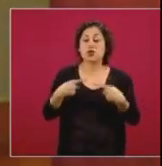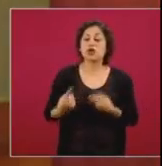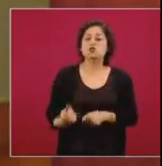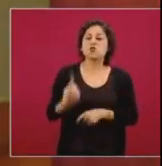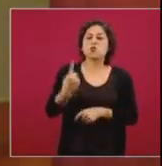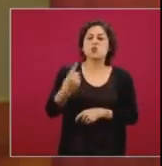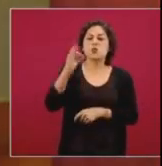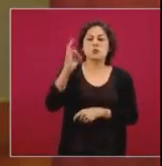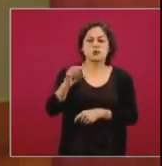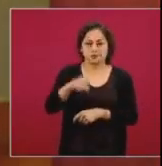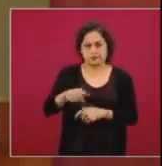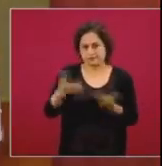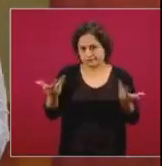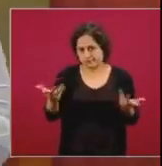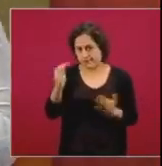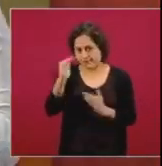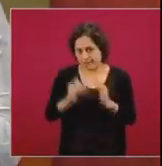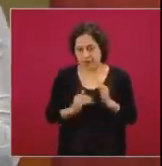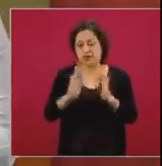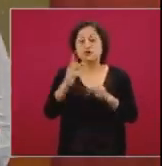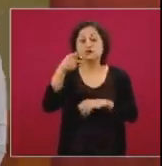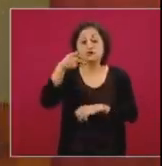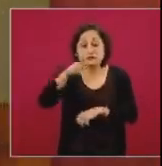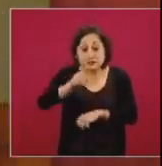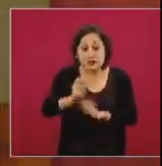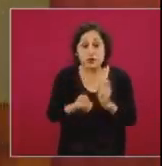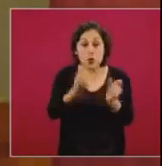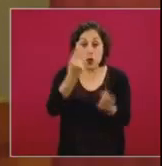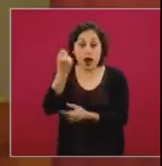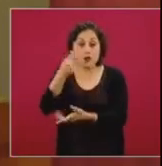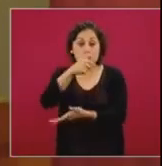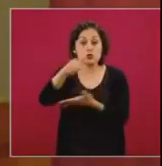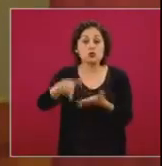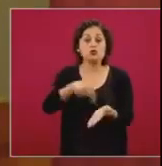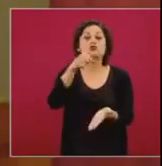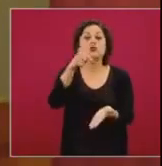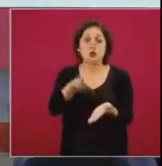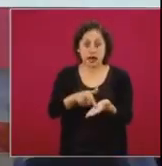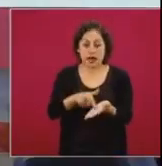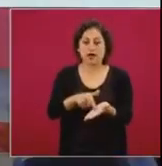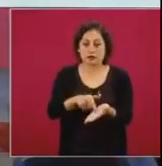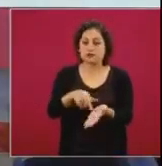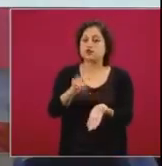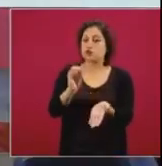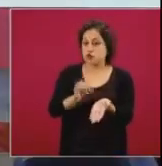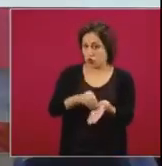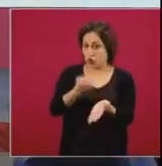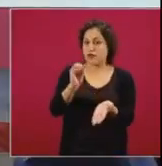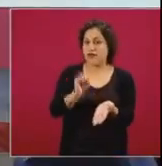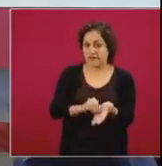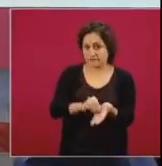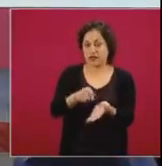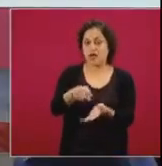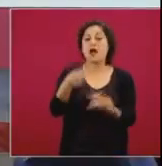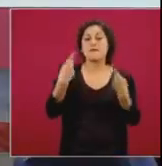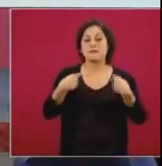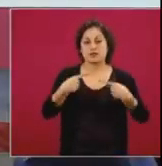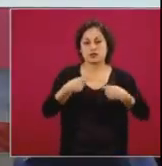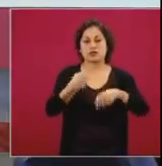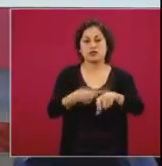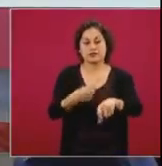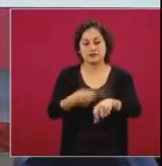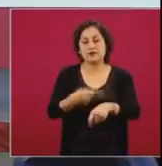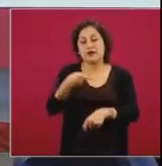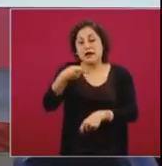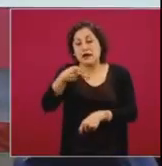nosotros denominamos que son endémicas, es decir, donde la transmisión es muy diferente al resto del país. Y mientras nos sigan ocupando o se